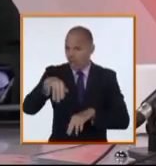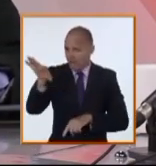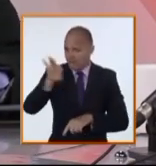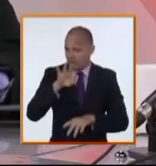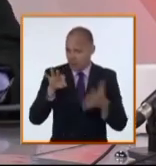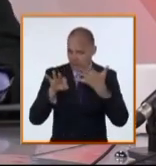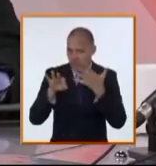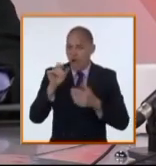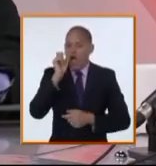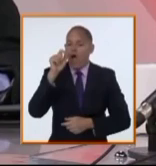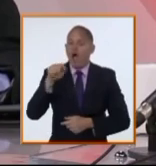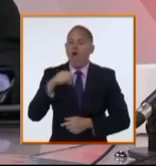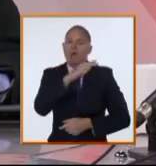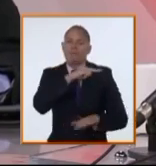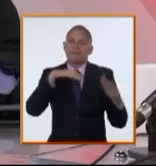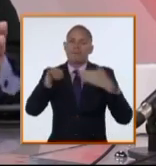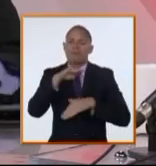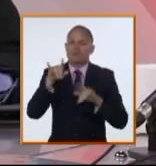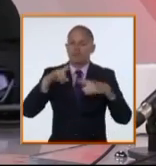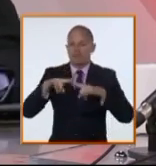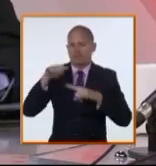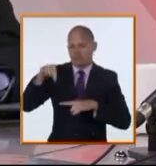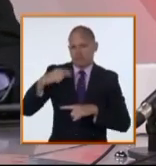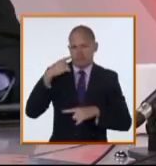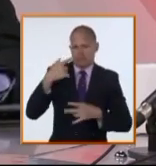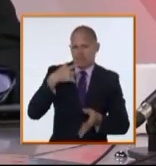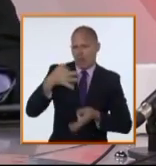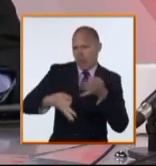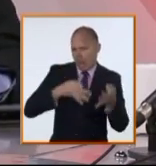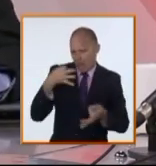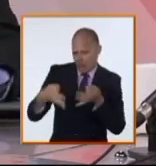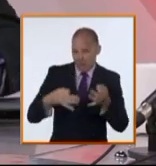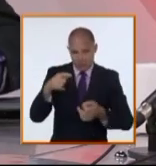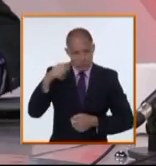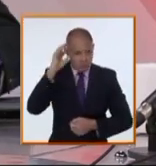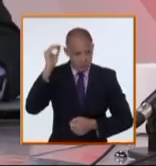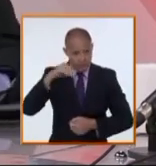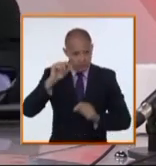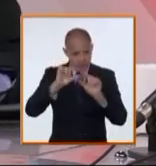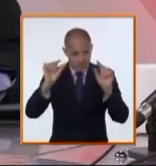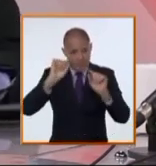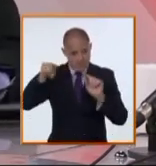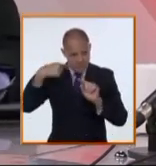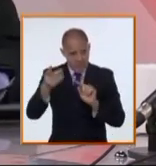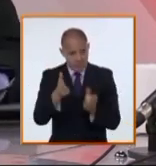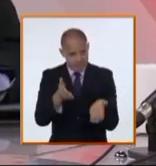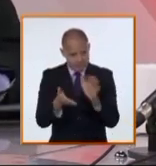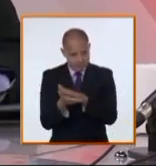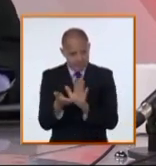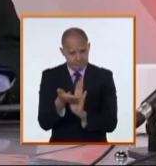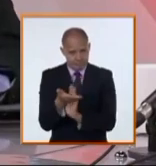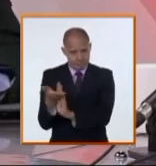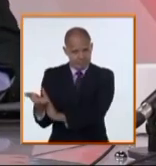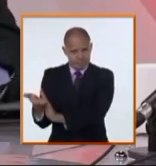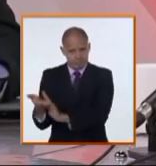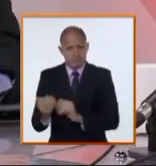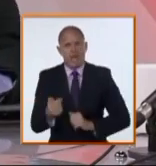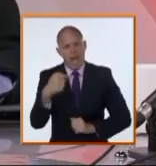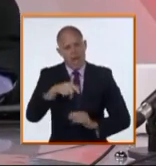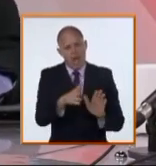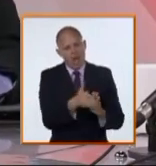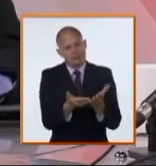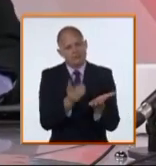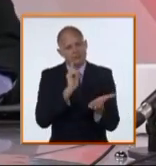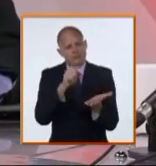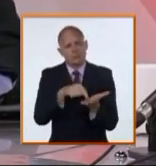superior hablando de las universidades cubanas así que ya lo estoy invitando desde hoy hablemos entonces de nuestro tema central de esta